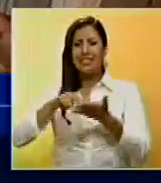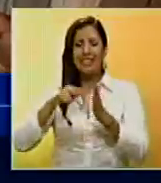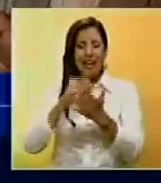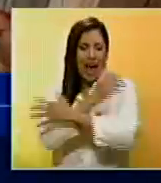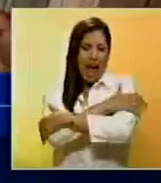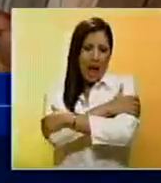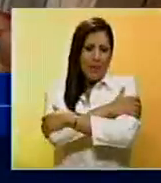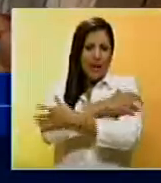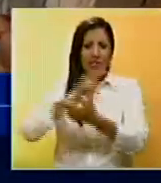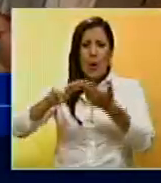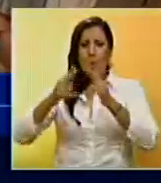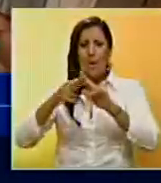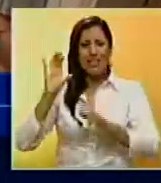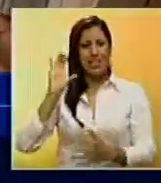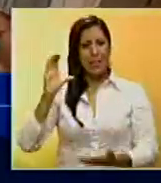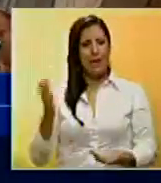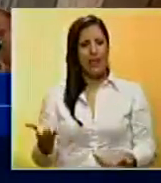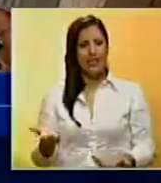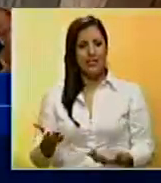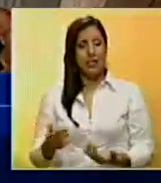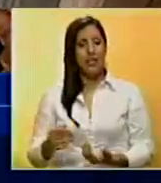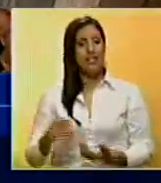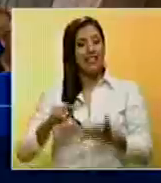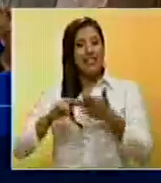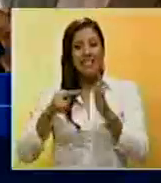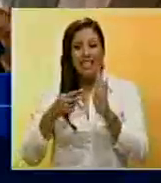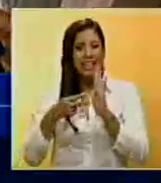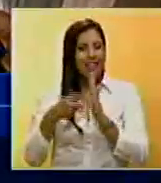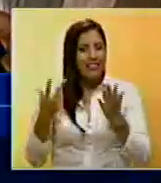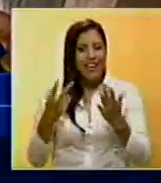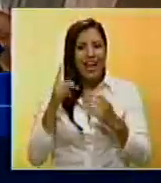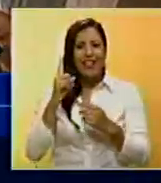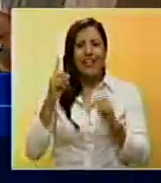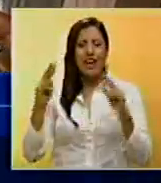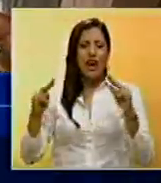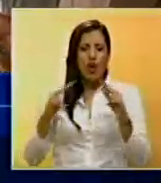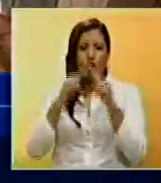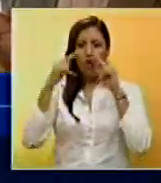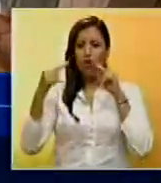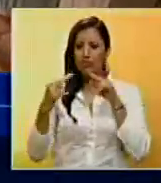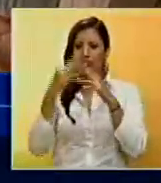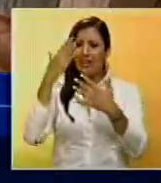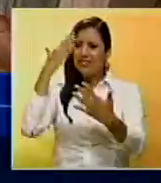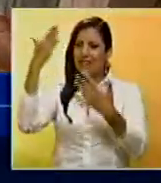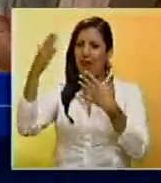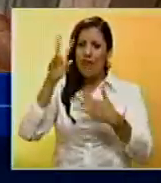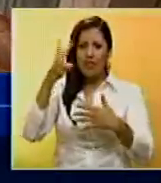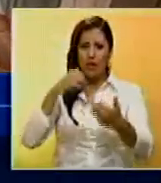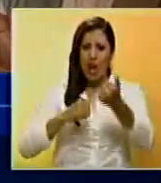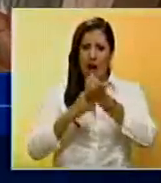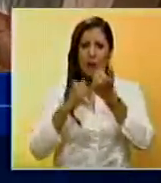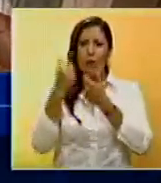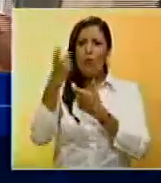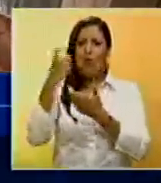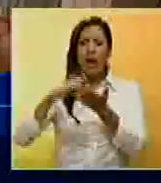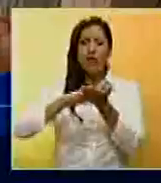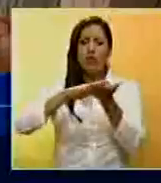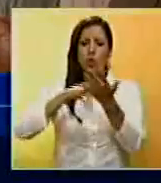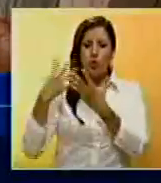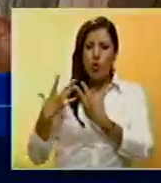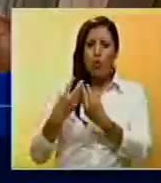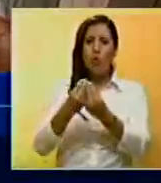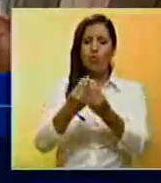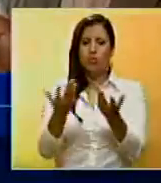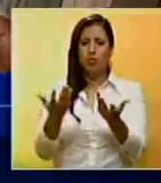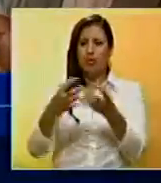la reconciliación nacional. Significa el encontrarnos todos juntos como venezolanos y buscar soluciones